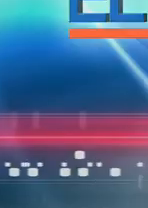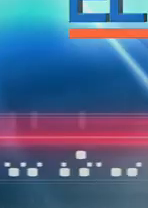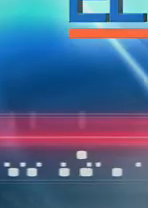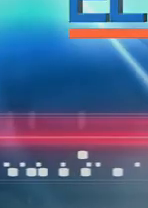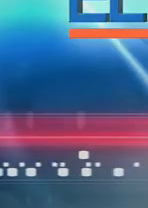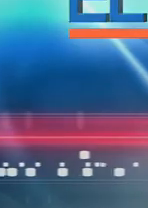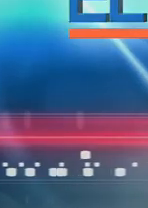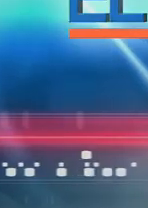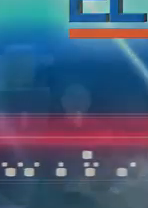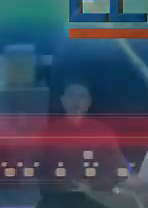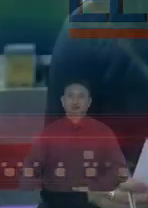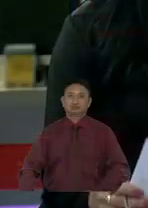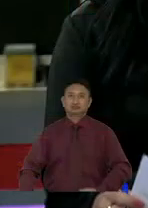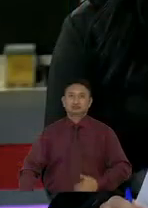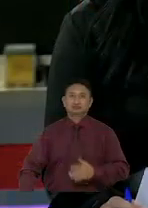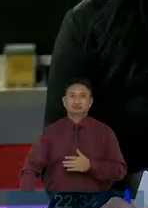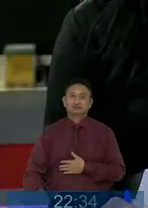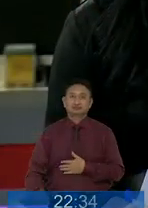de...